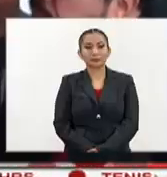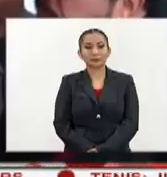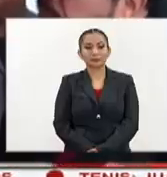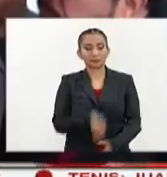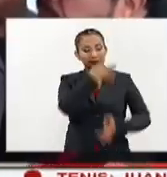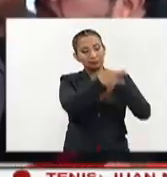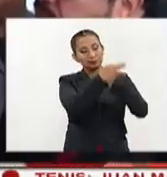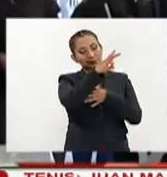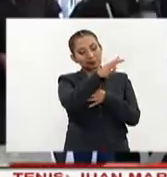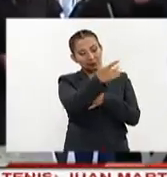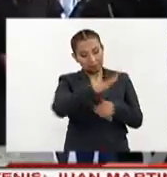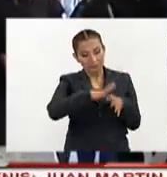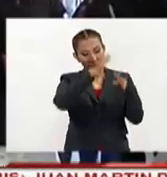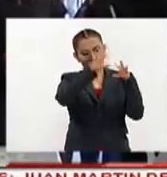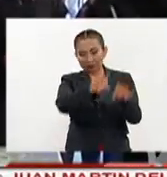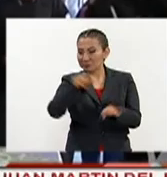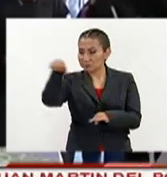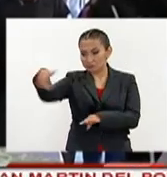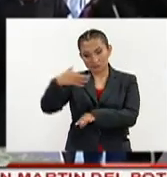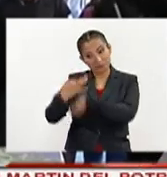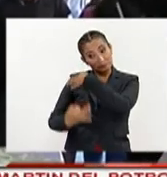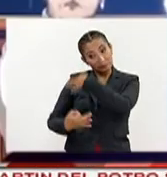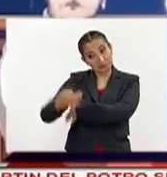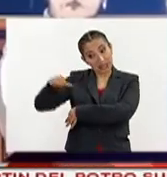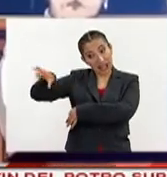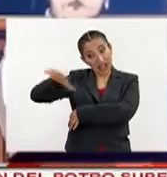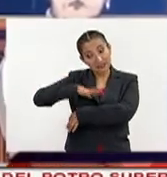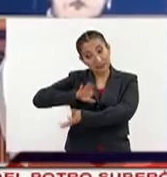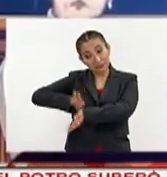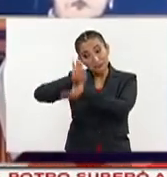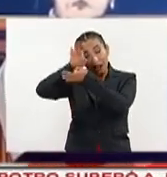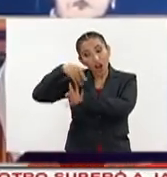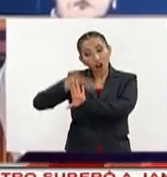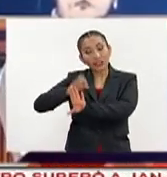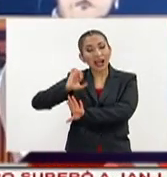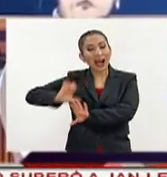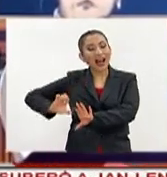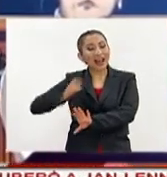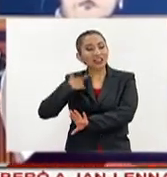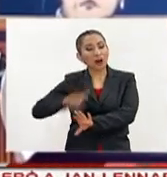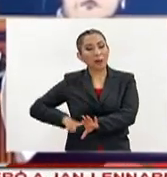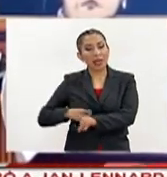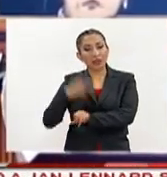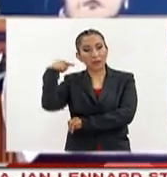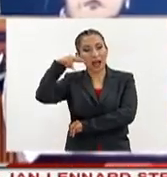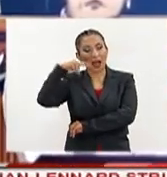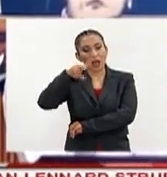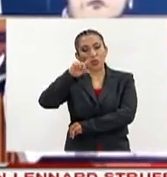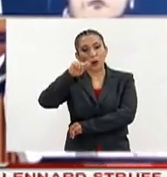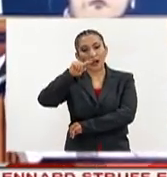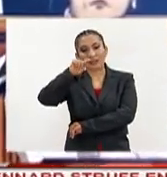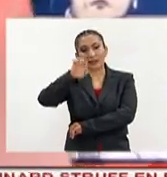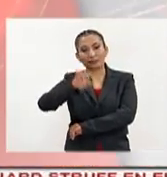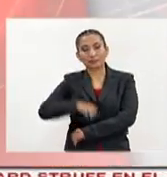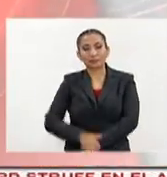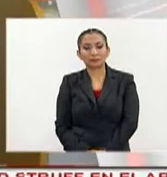Un tribunal federal confirmó el auto de vinculación a proceso dictado contra el exgobernador de Veracruz, Javier Duarte.